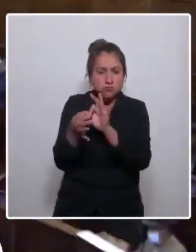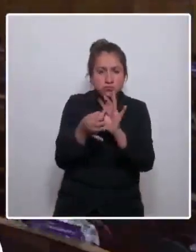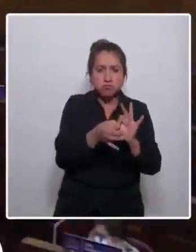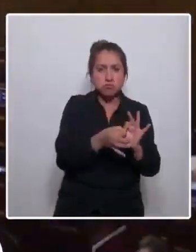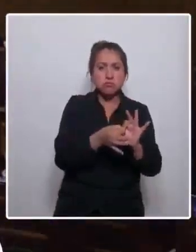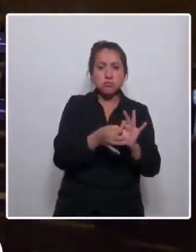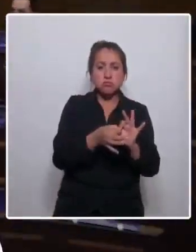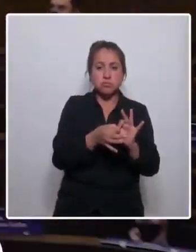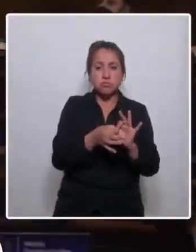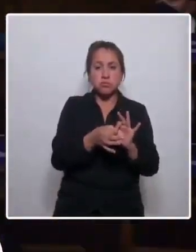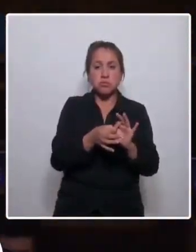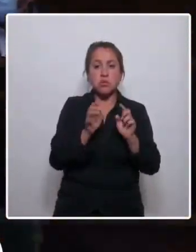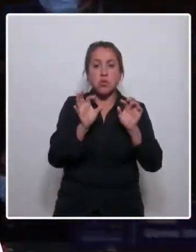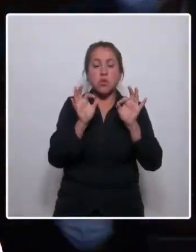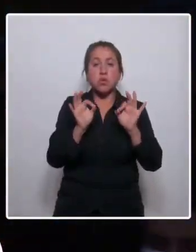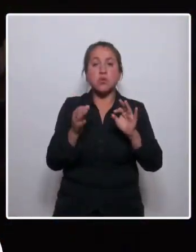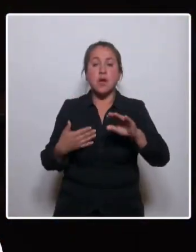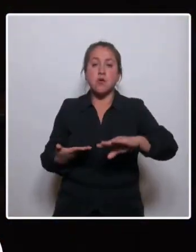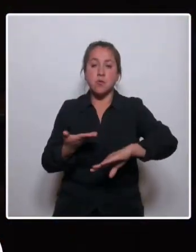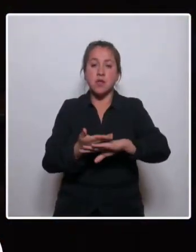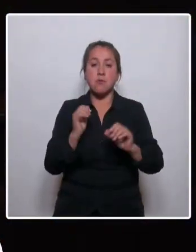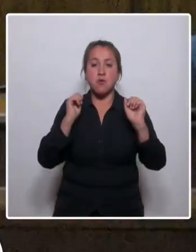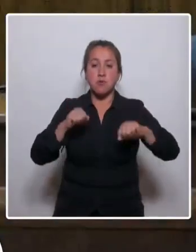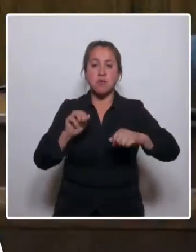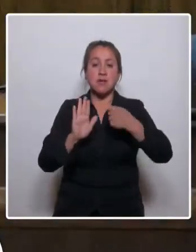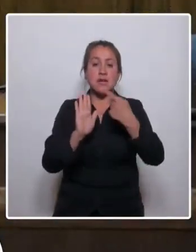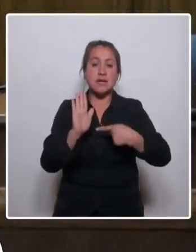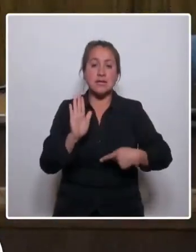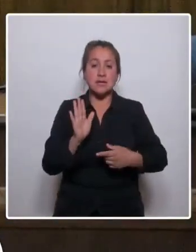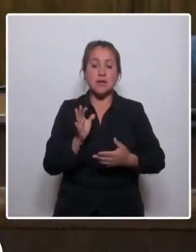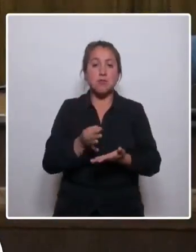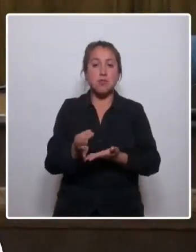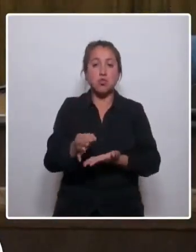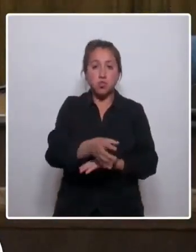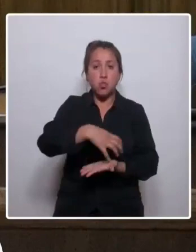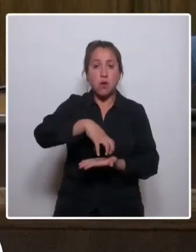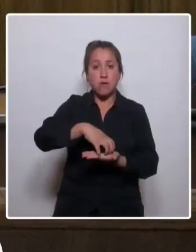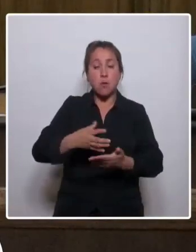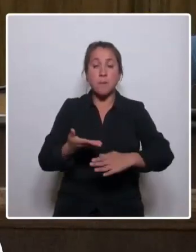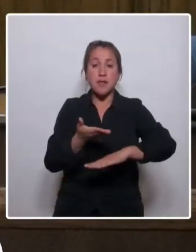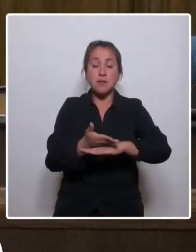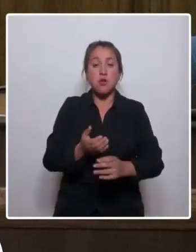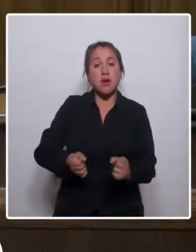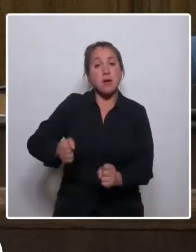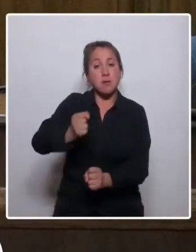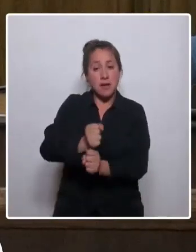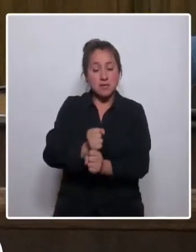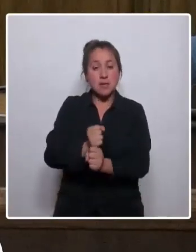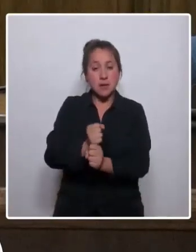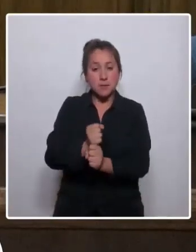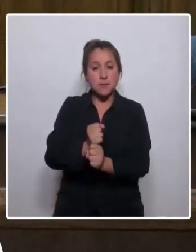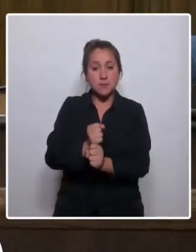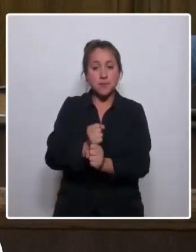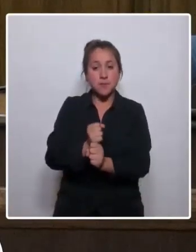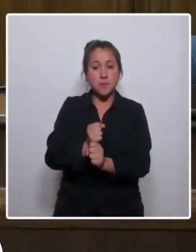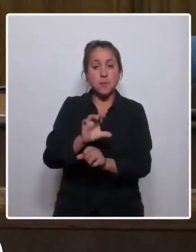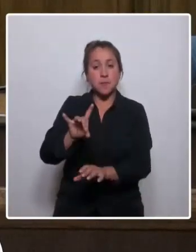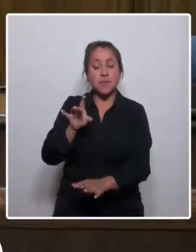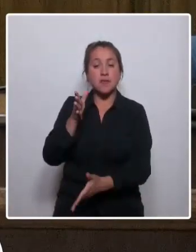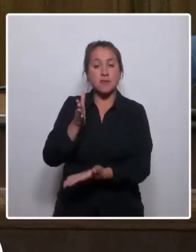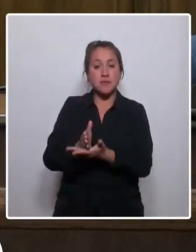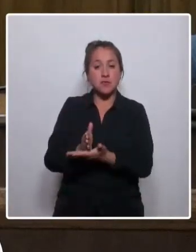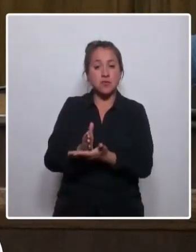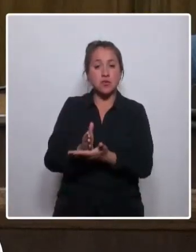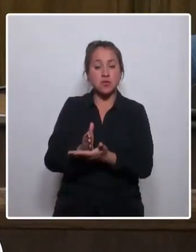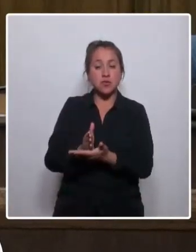la propuesta aprobada de la Lista del Pueblo, dado que pedimos reemplazar que la decisión no se